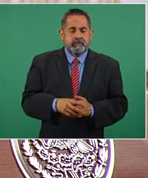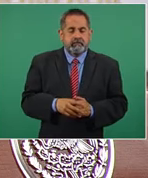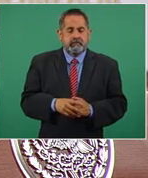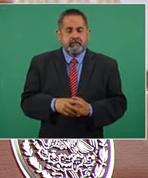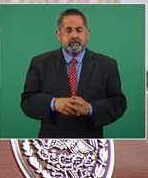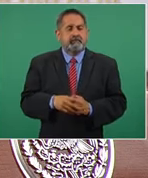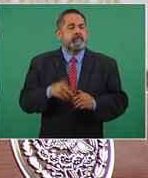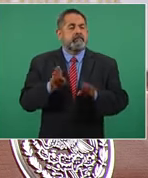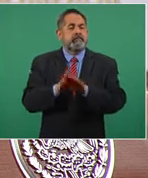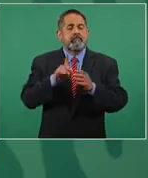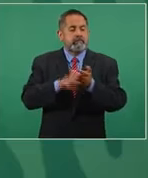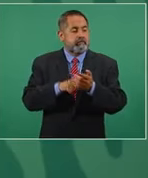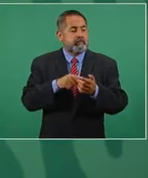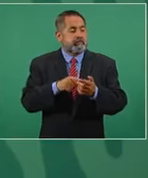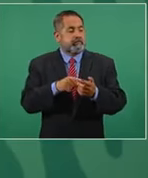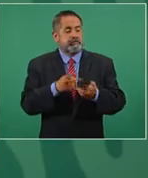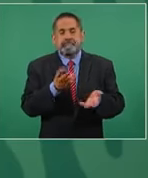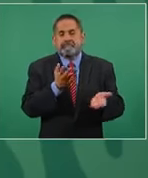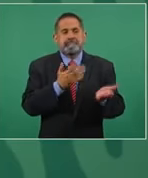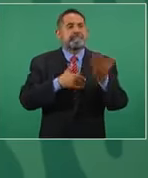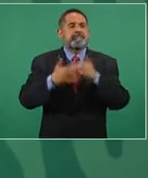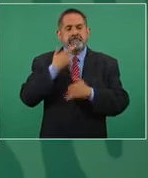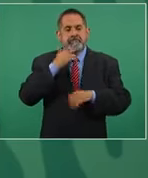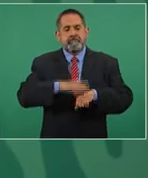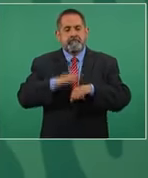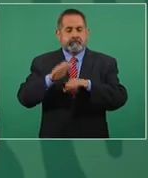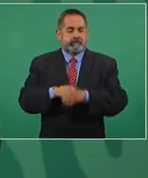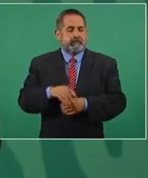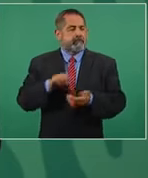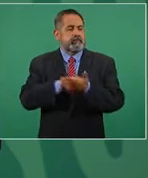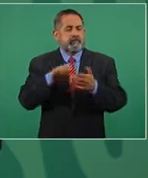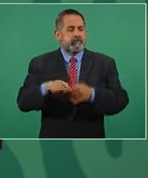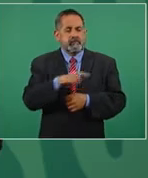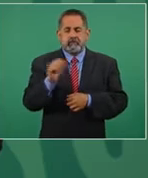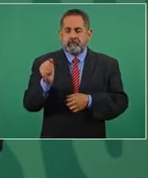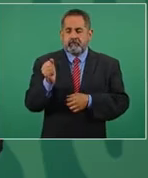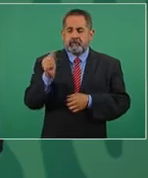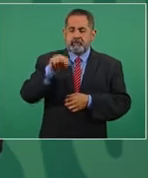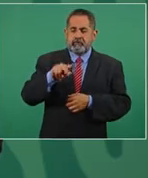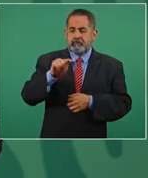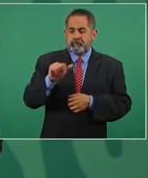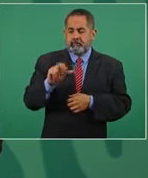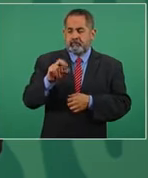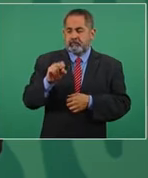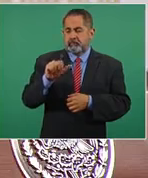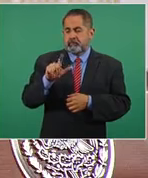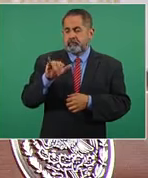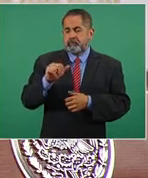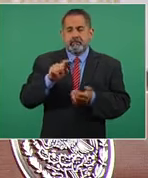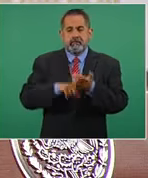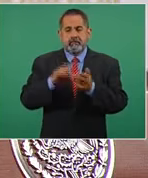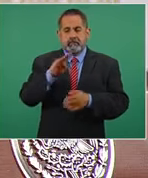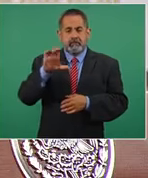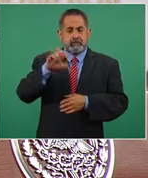y crece muchísimo. Santa Rosalía en Baja California Sur,